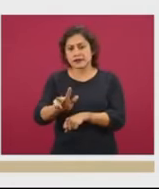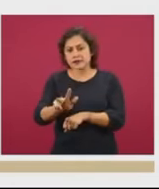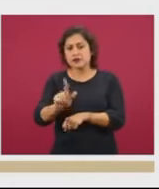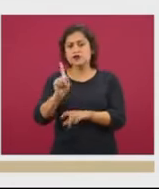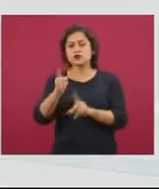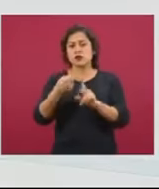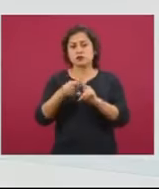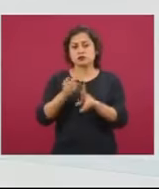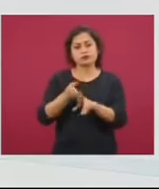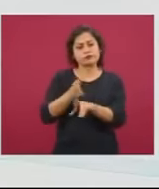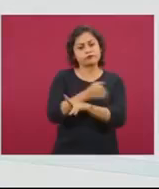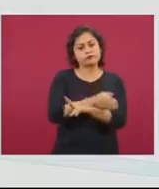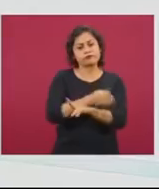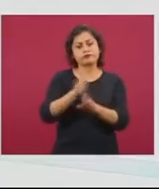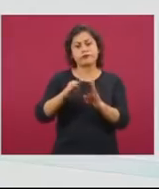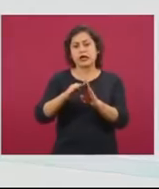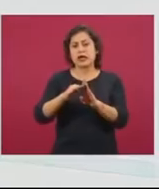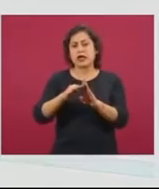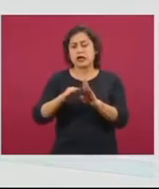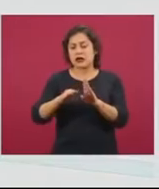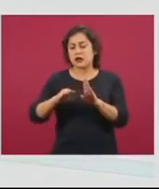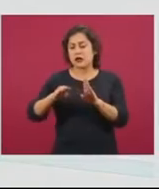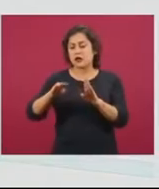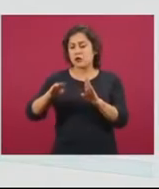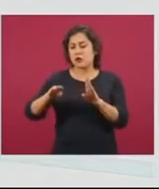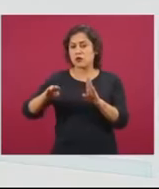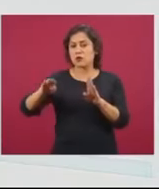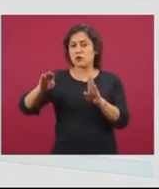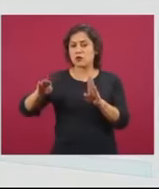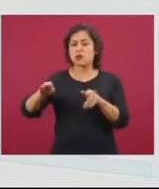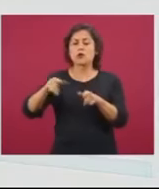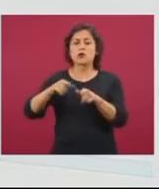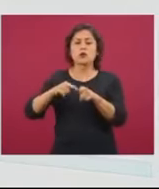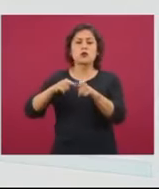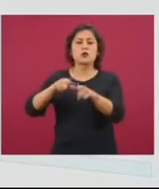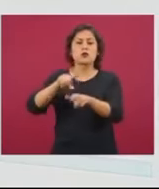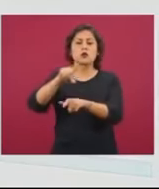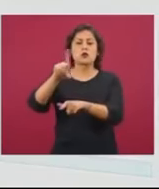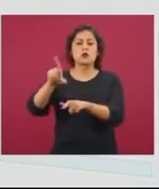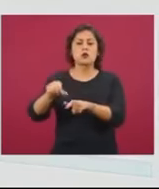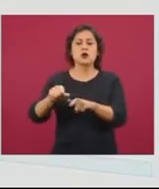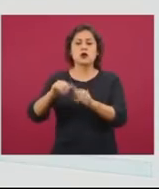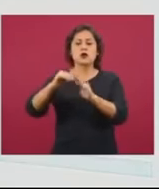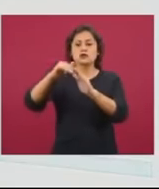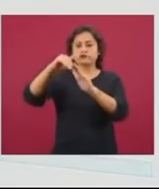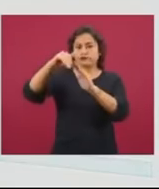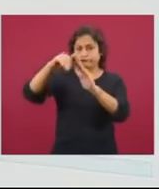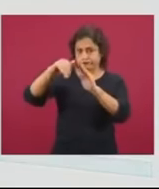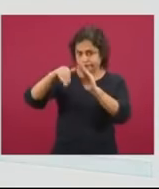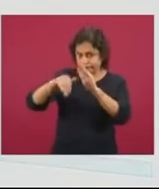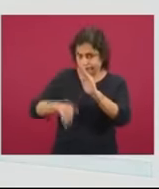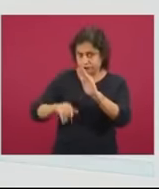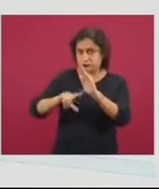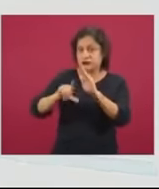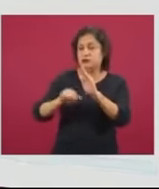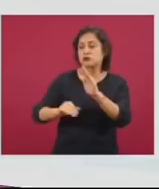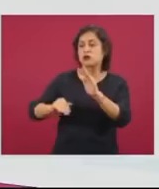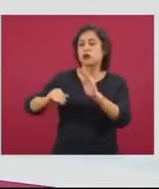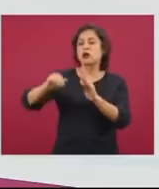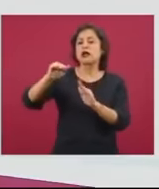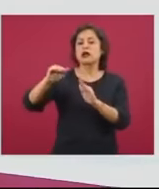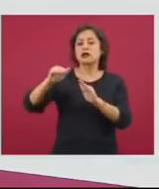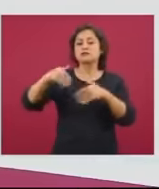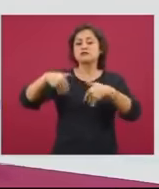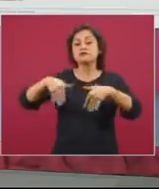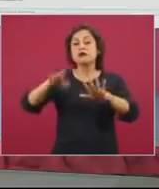meseta prolongada de varias semanas, un descenso que al final tuvo también un ascenso, y vamos